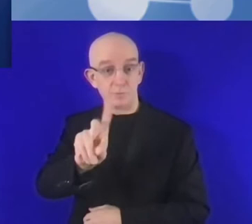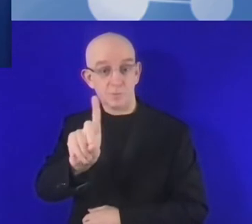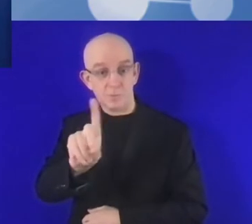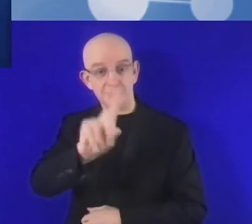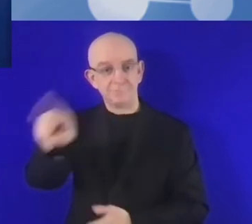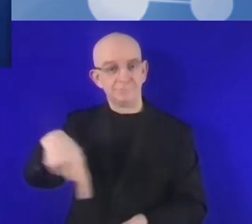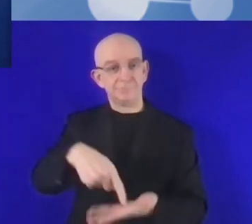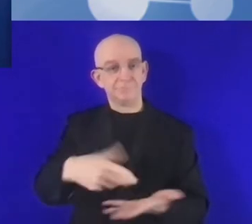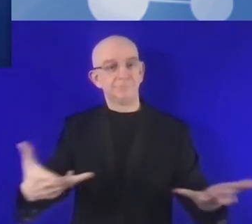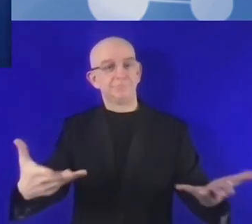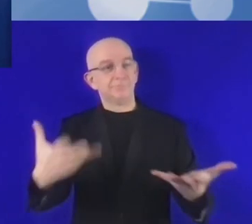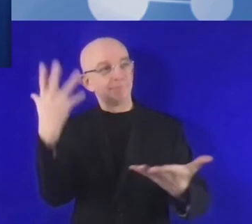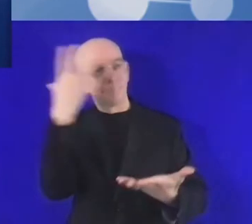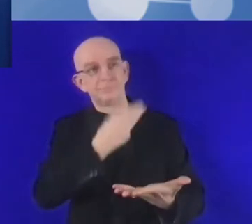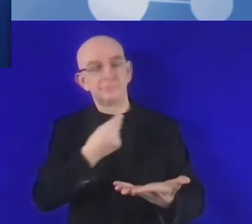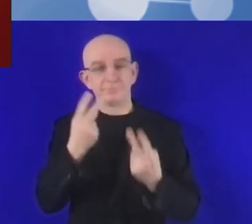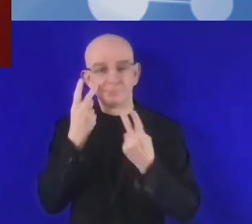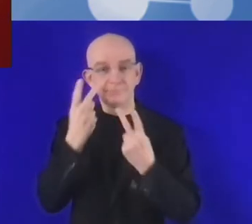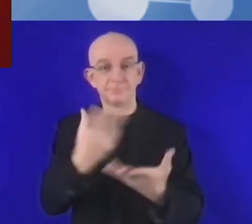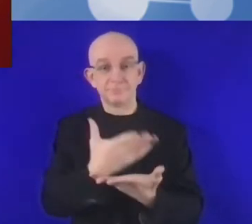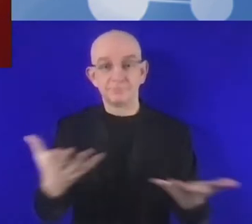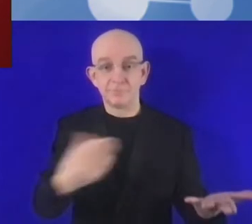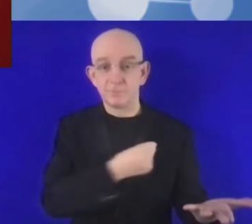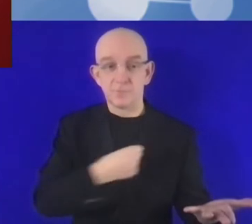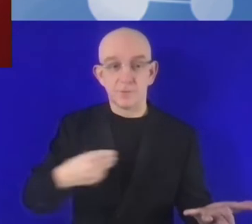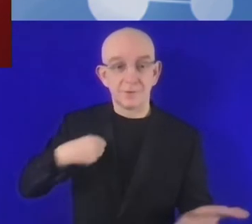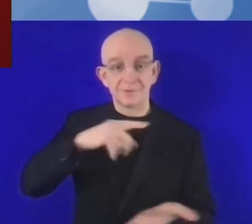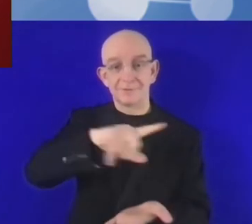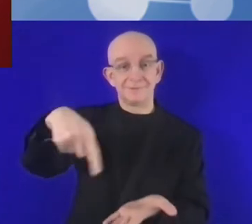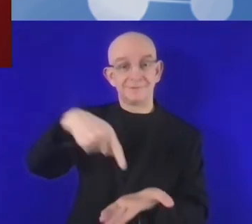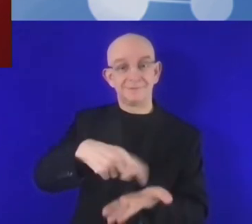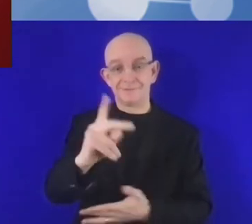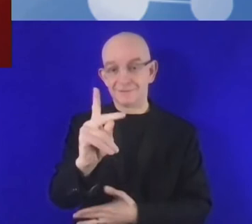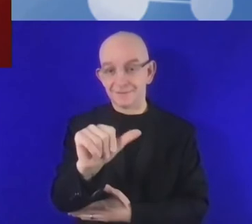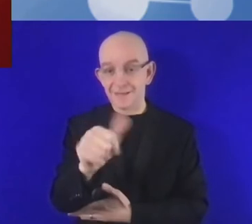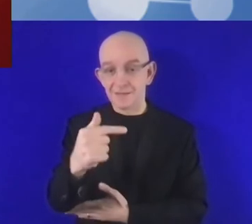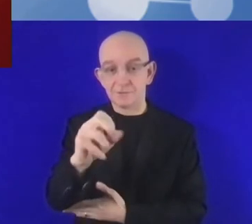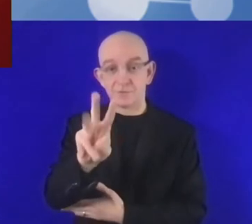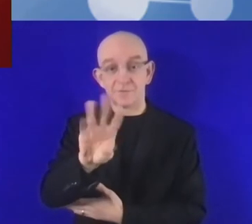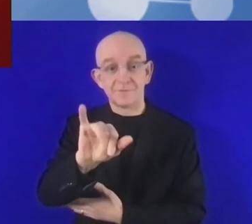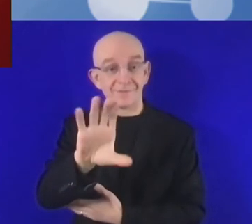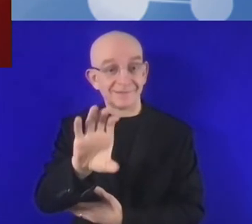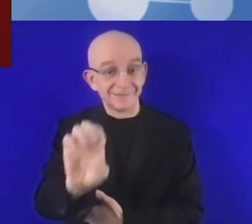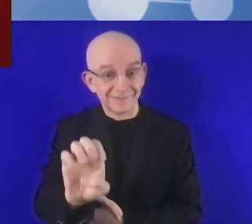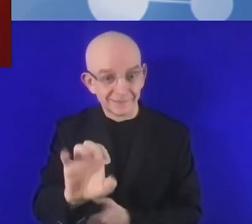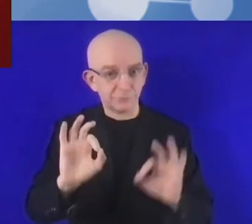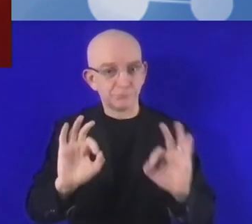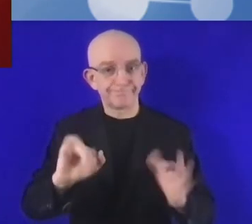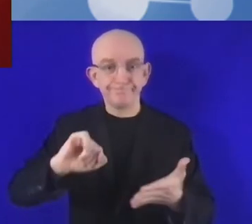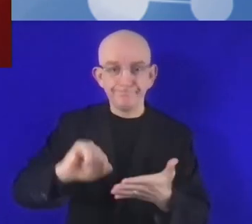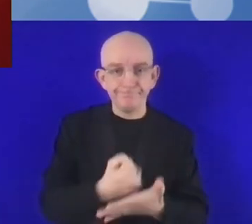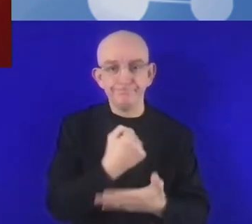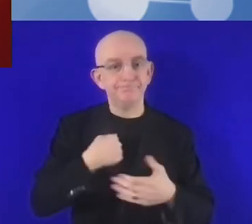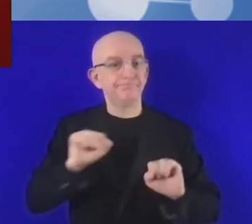IGF 2021 en esta hermosa y dinámica ciudad de Katowice. Desafortunadamente no puedo estar con